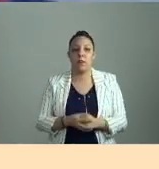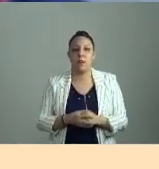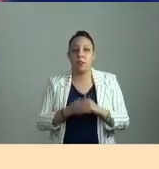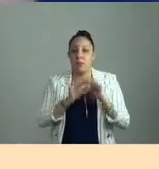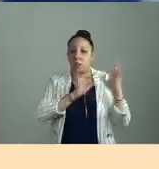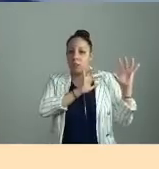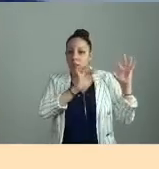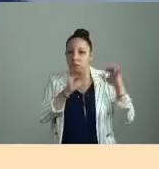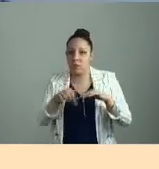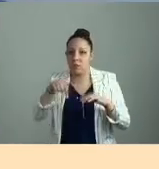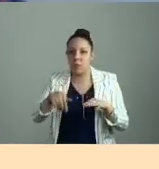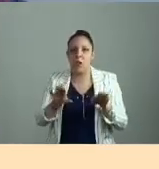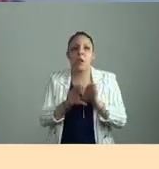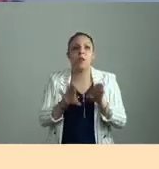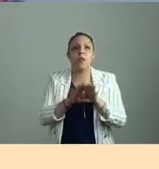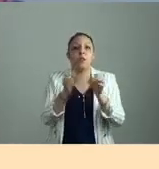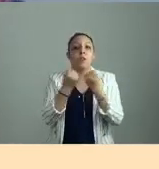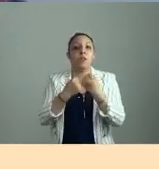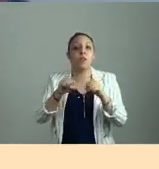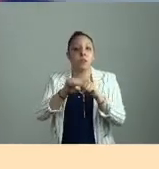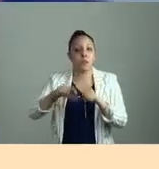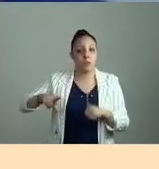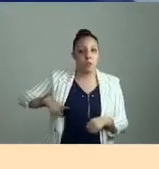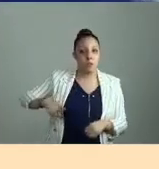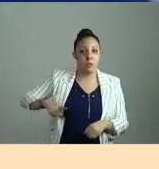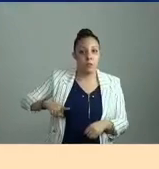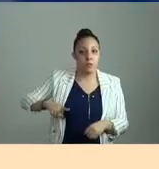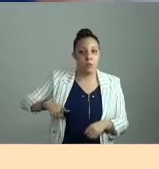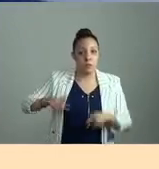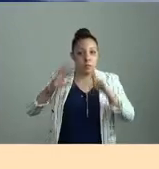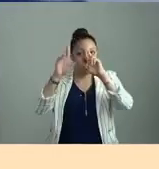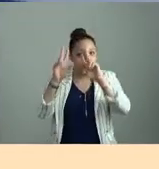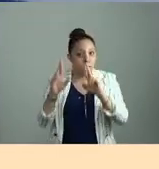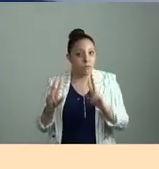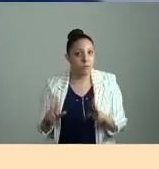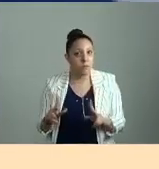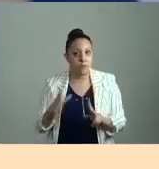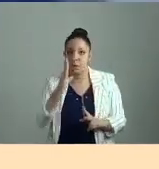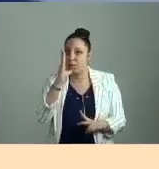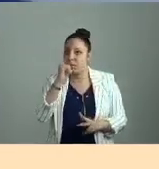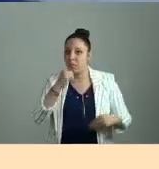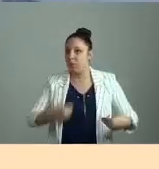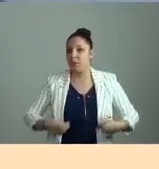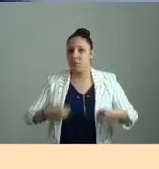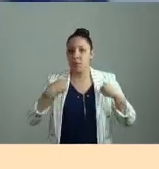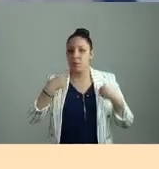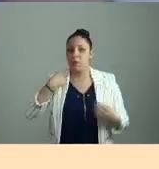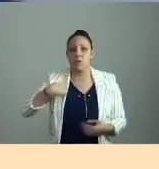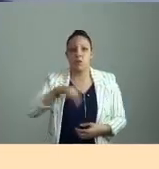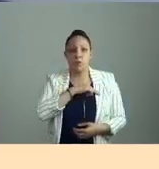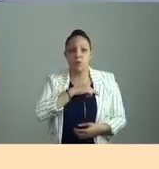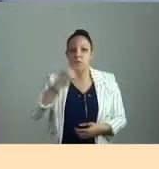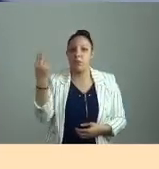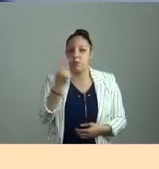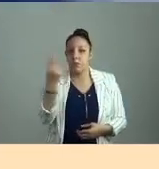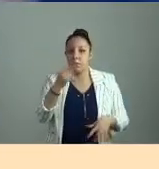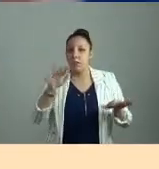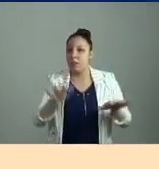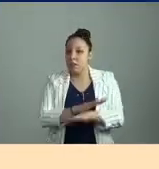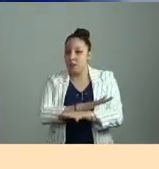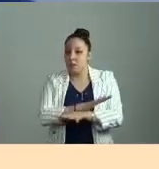su posibilidad de vida debemos cambiar la narrativa el discurso